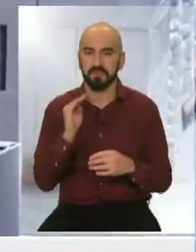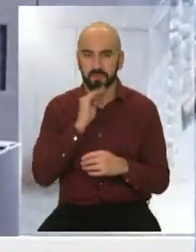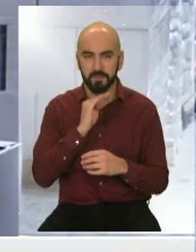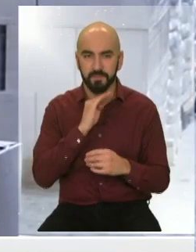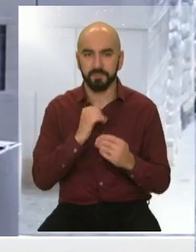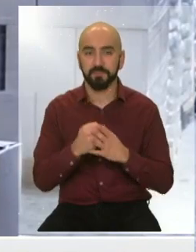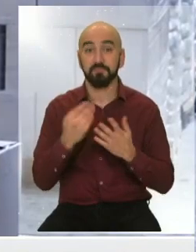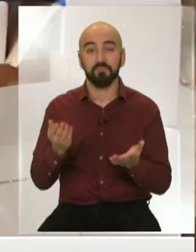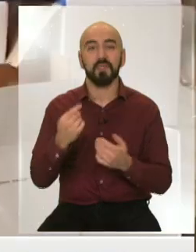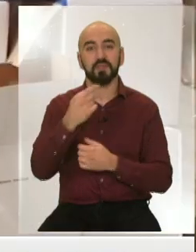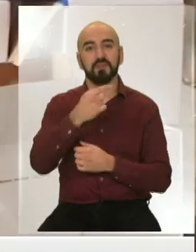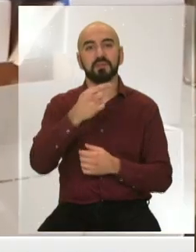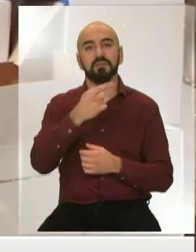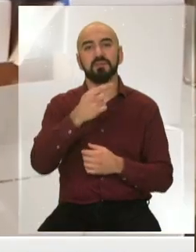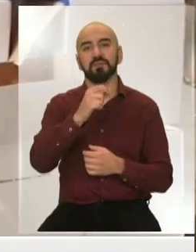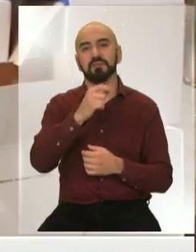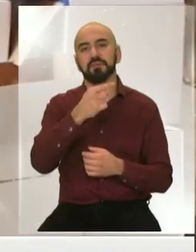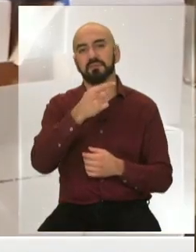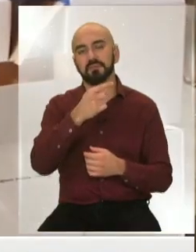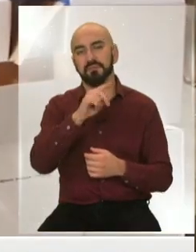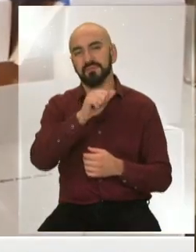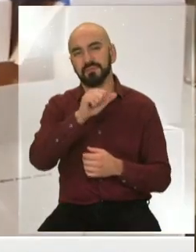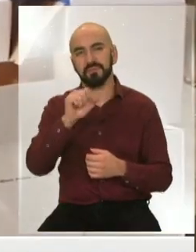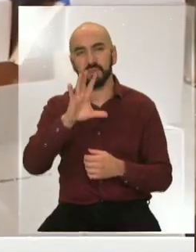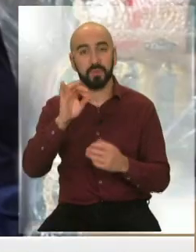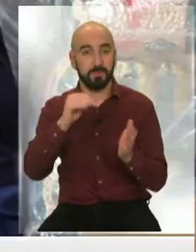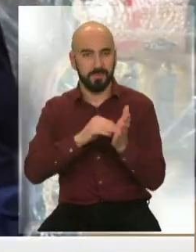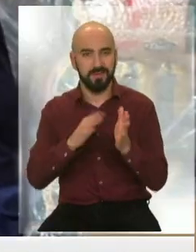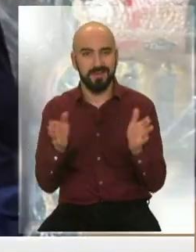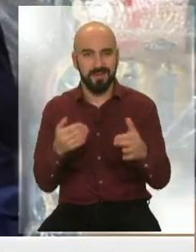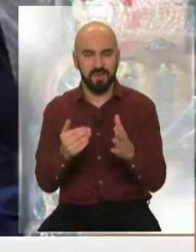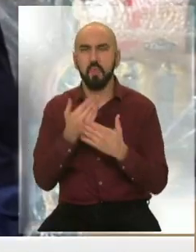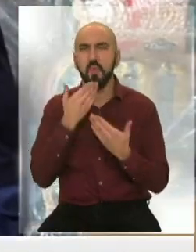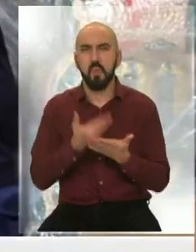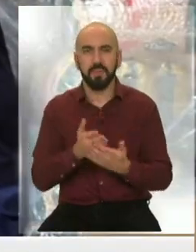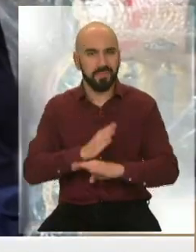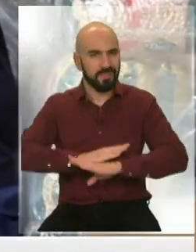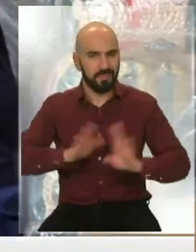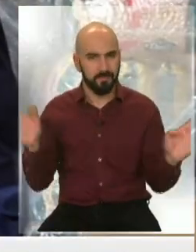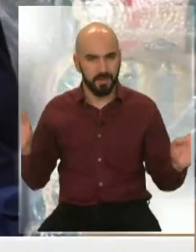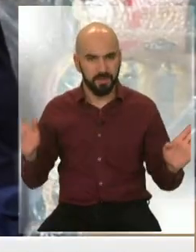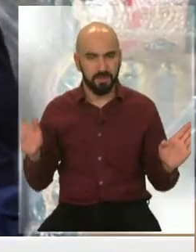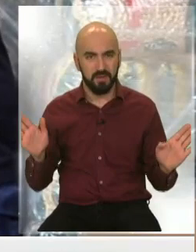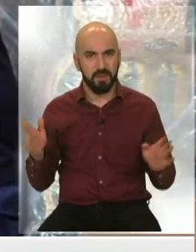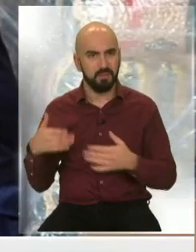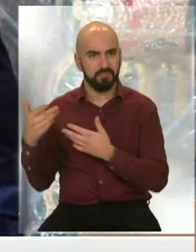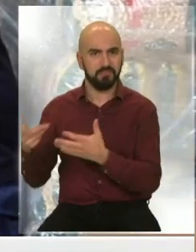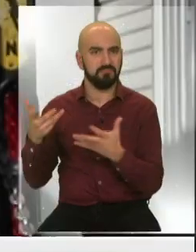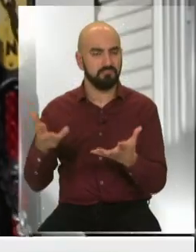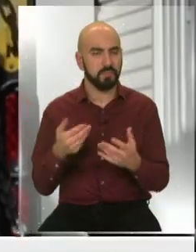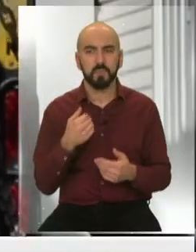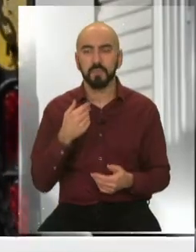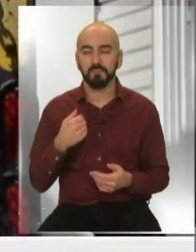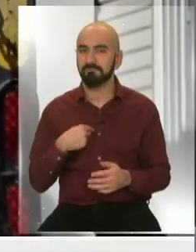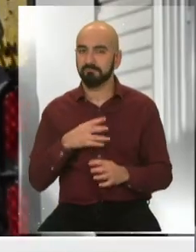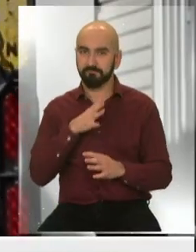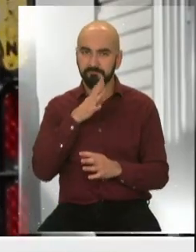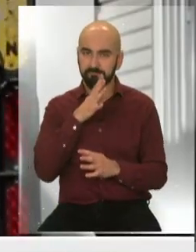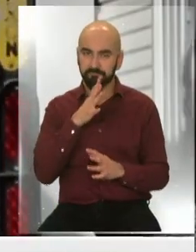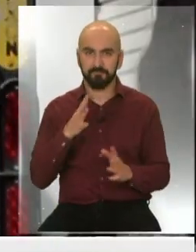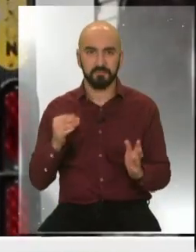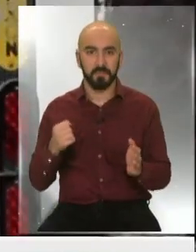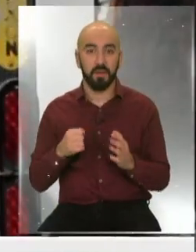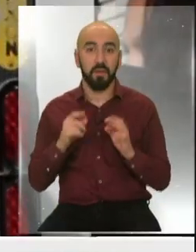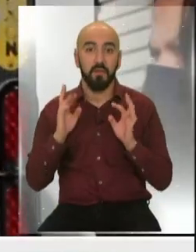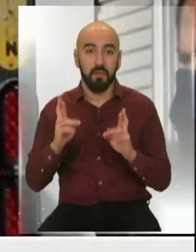1.650.000 cajas que se van a entregar en la región metropolitana, ¿cuándo se terminan de entregar? ¿Tiene un estimado? No tengo un estimado, es lo antes posible. Aquí nos